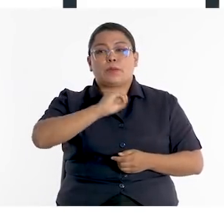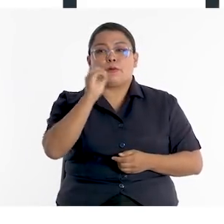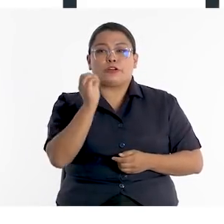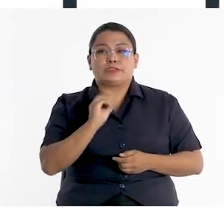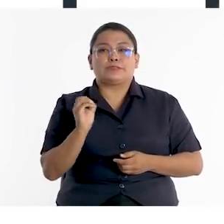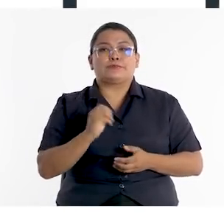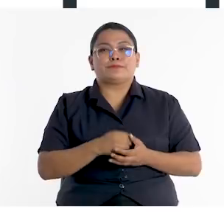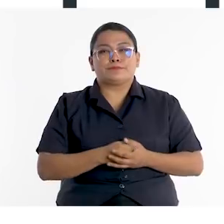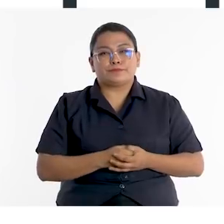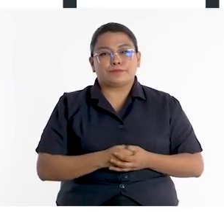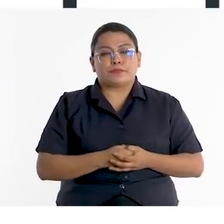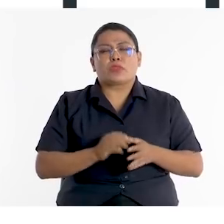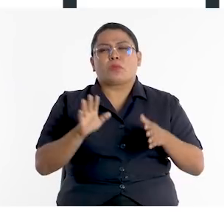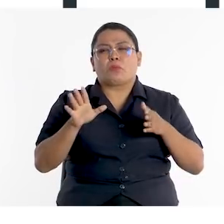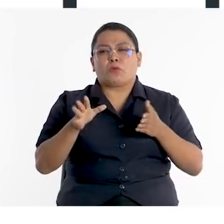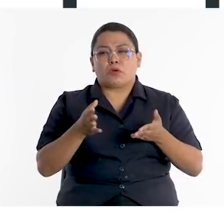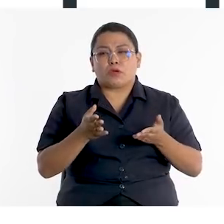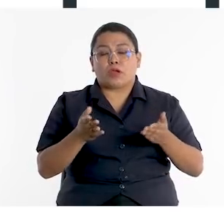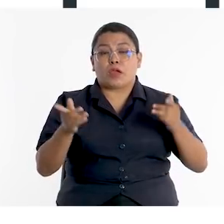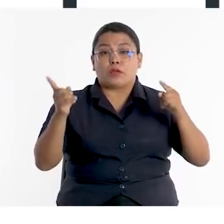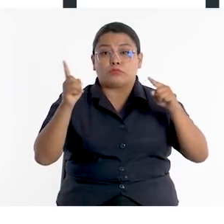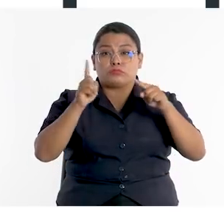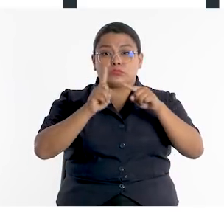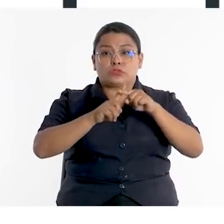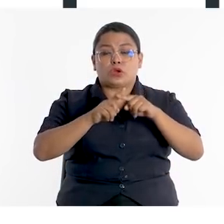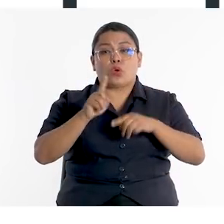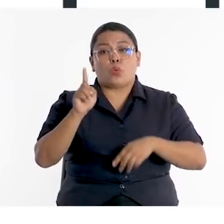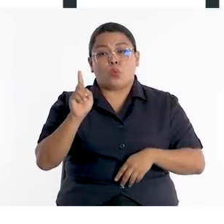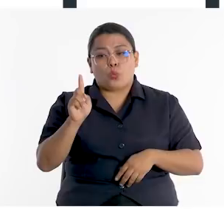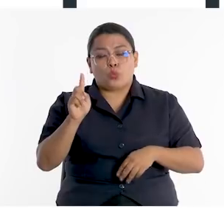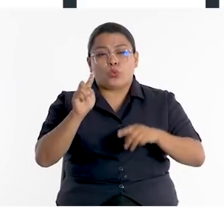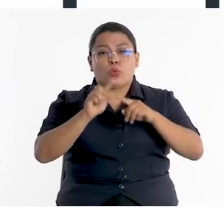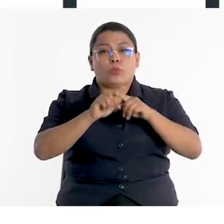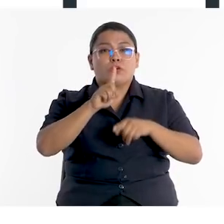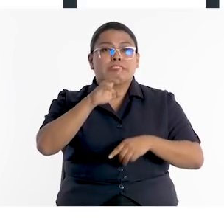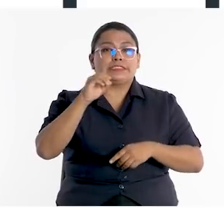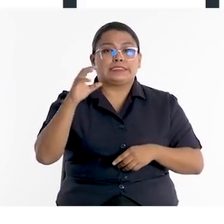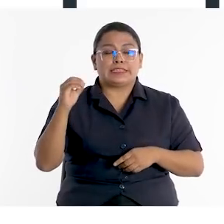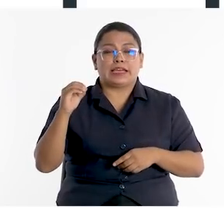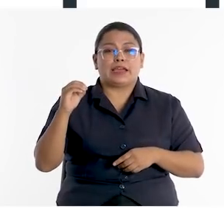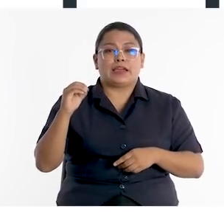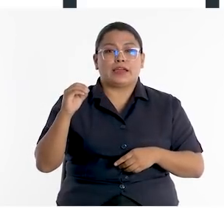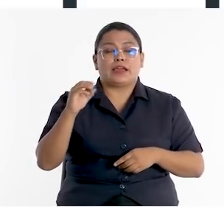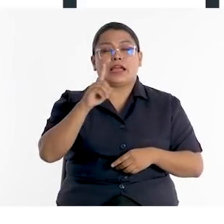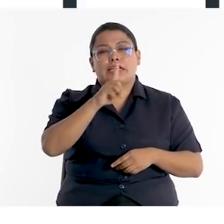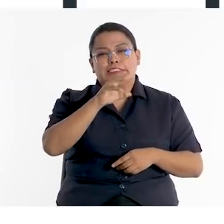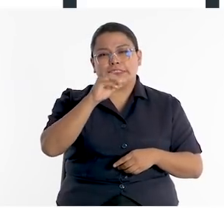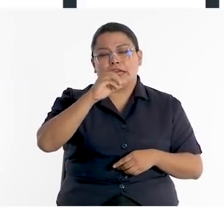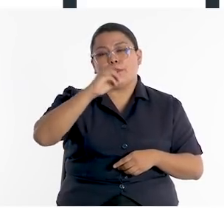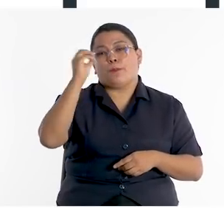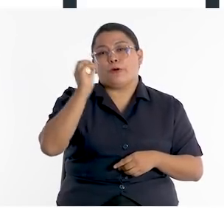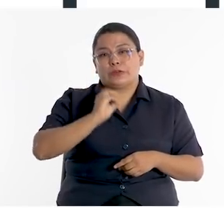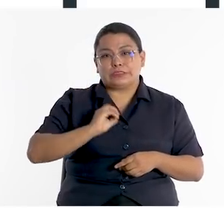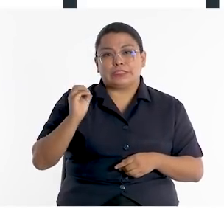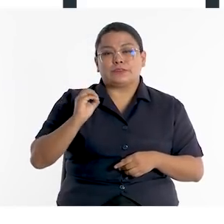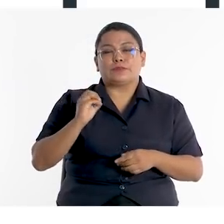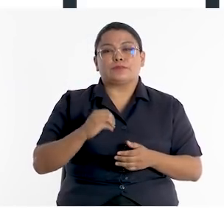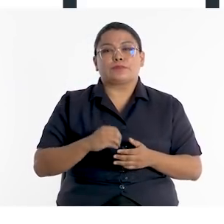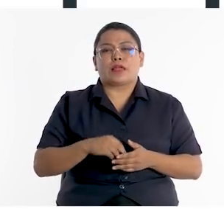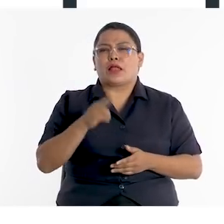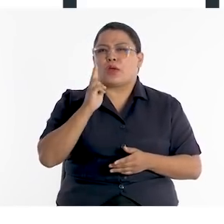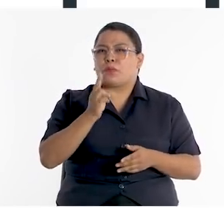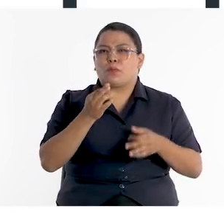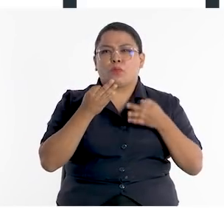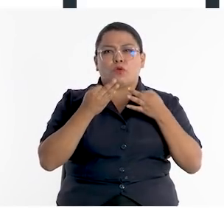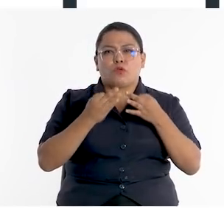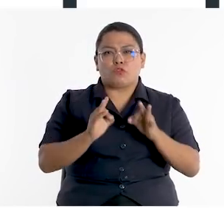en el porcentaje, porque al multiplicar el 1 por 100 se obtiene el 100%. De